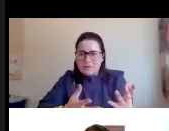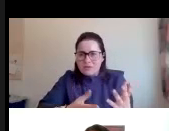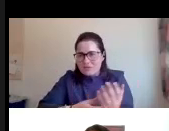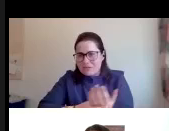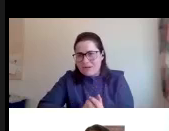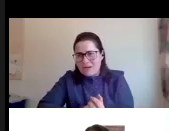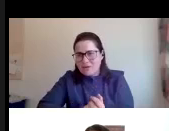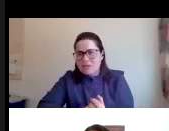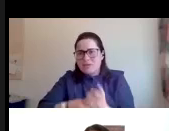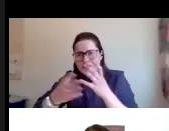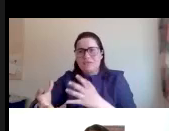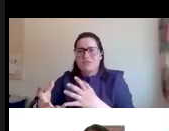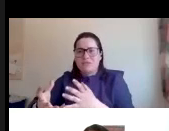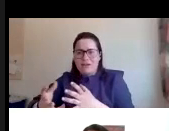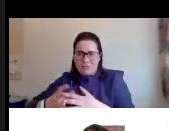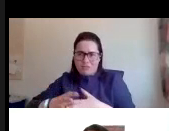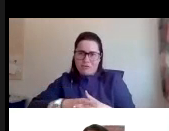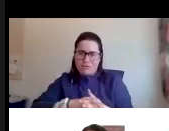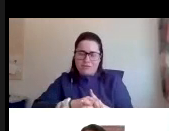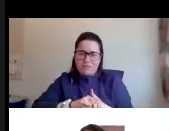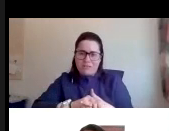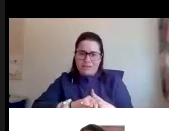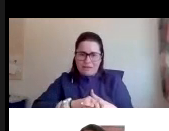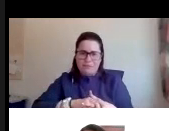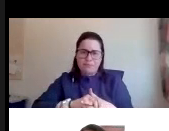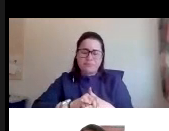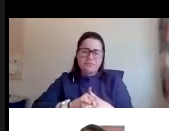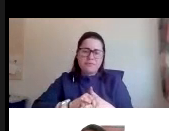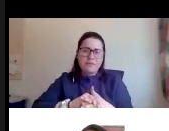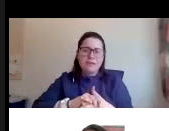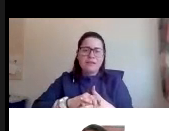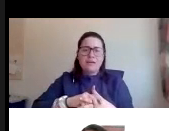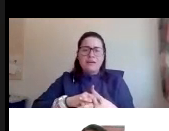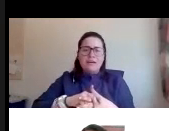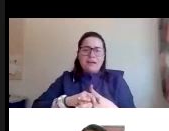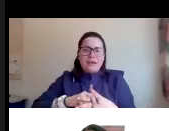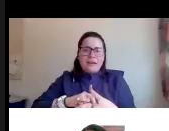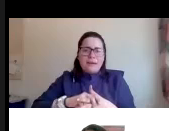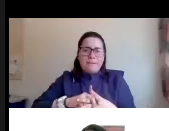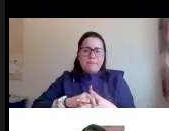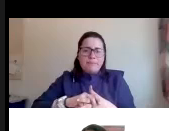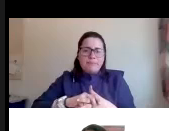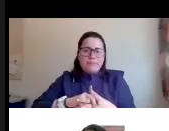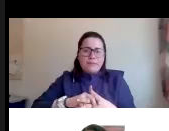considera como un ecosistema de lago, sino ya se considera como un ecosistema pantano.